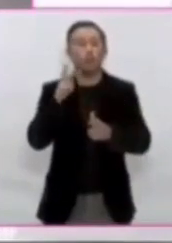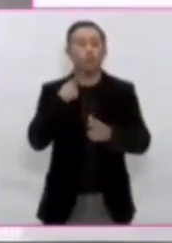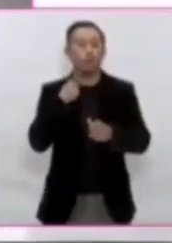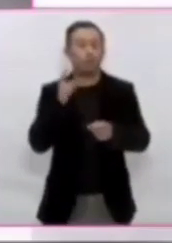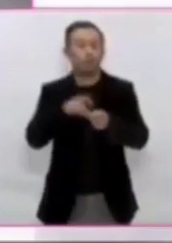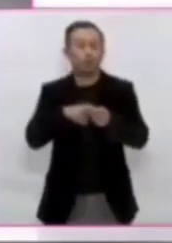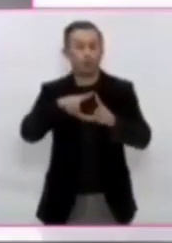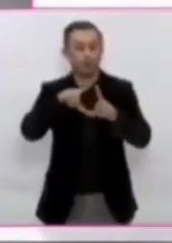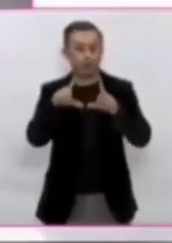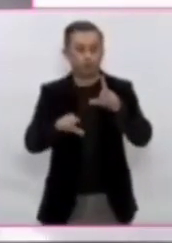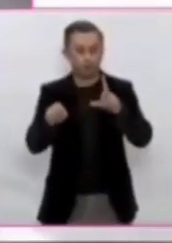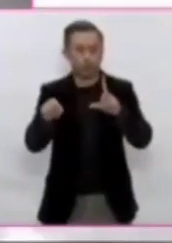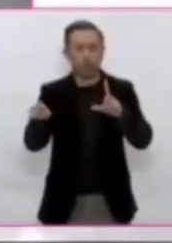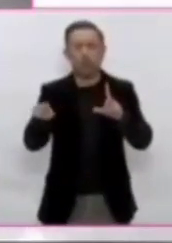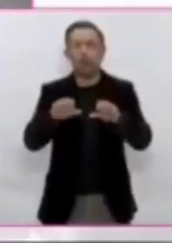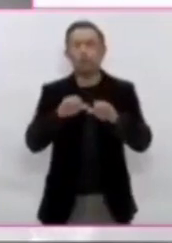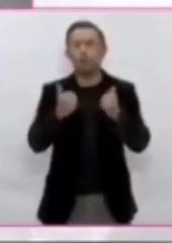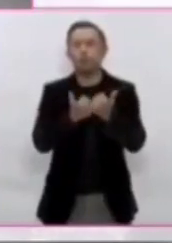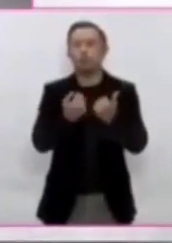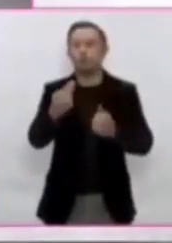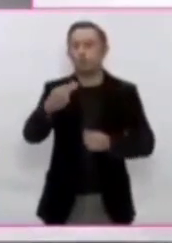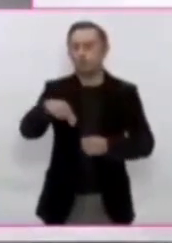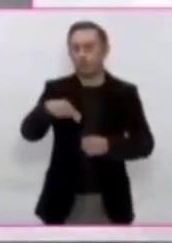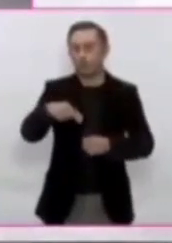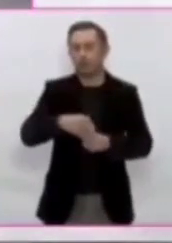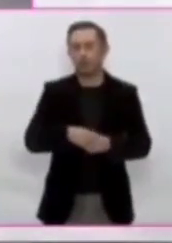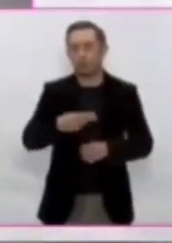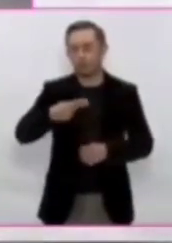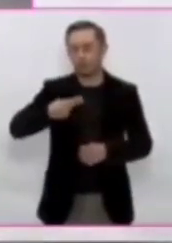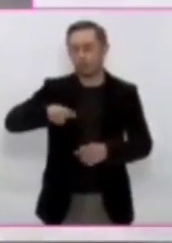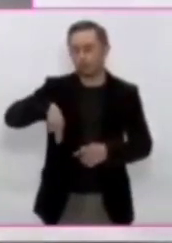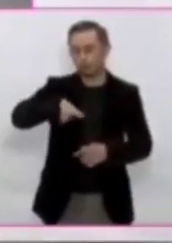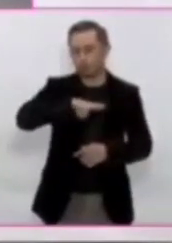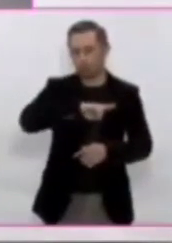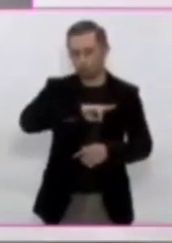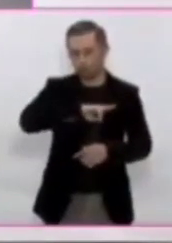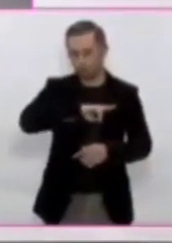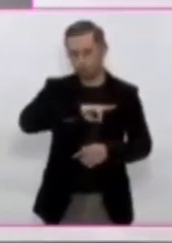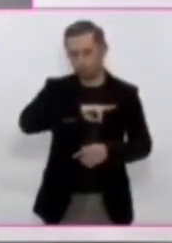nacional presentada por la organización denominada Nosotros.